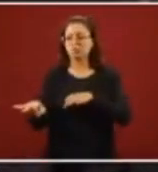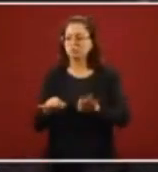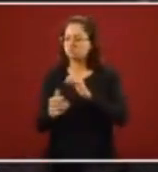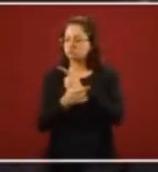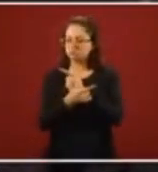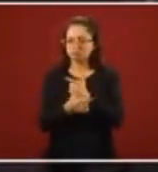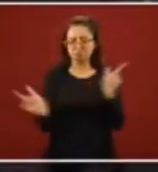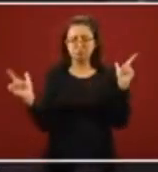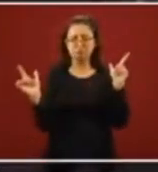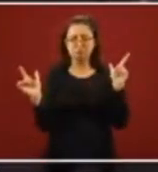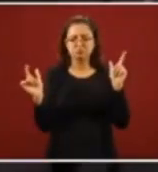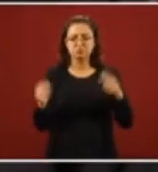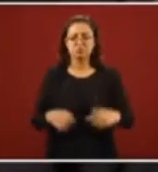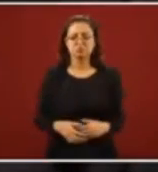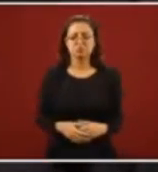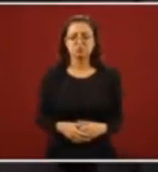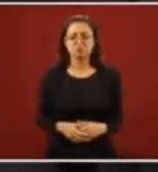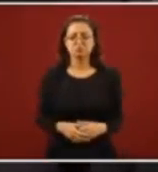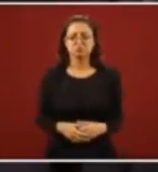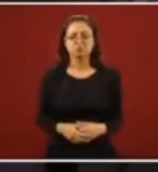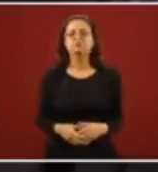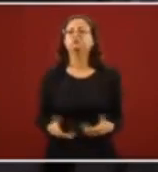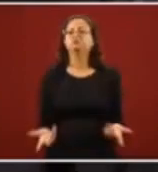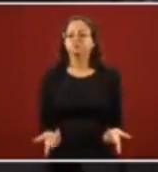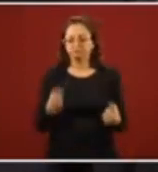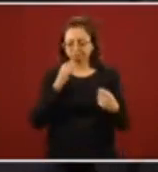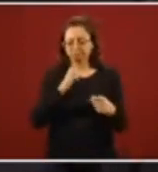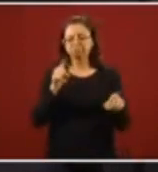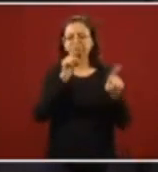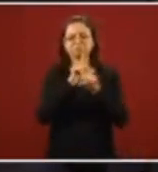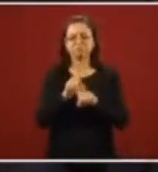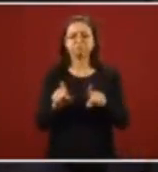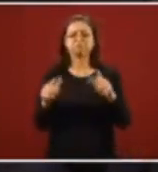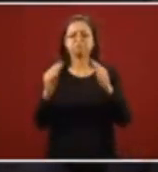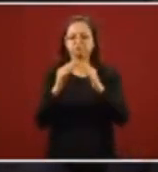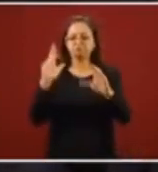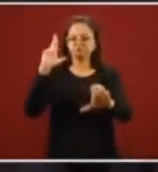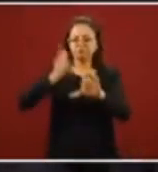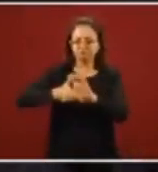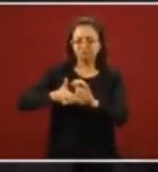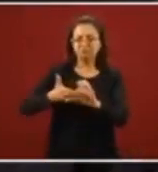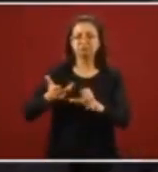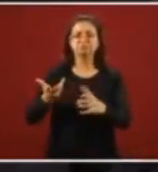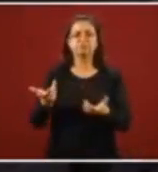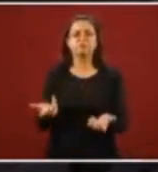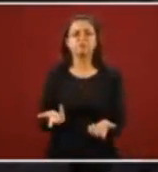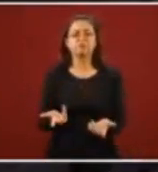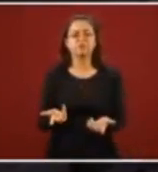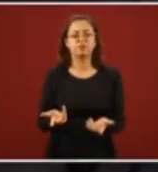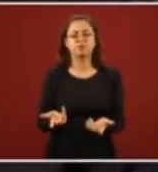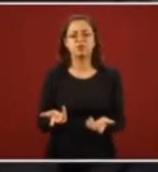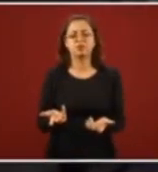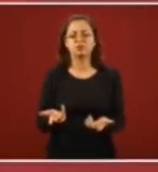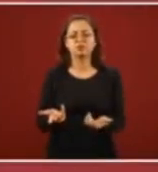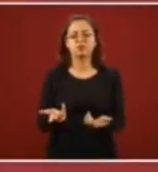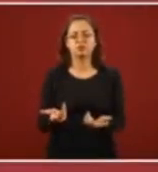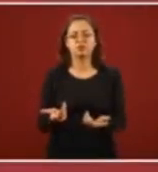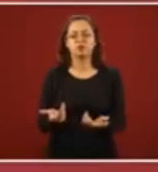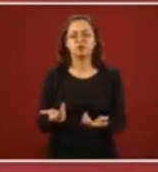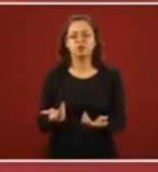Desde luego, albergues y atención